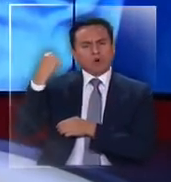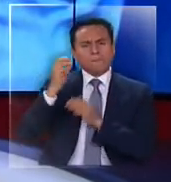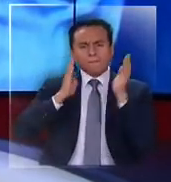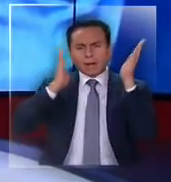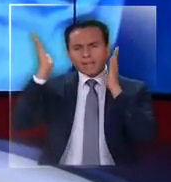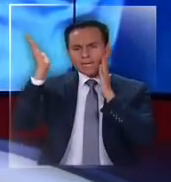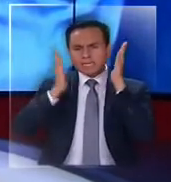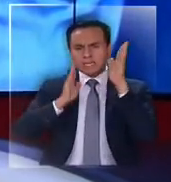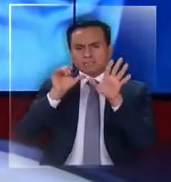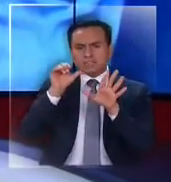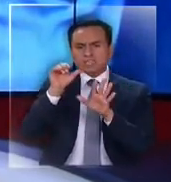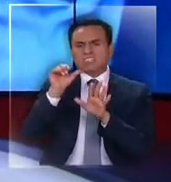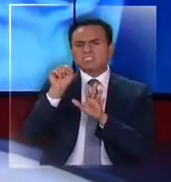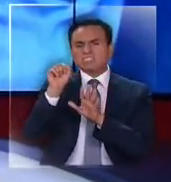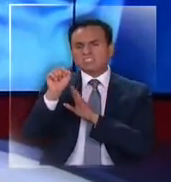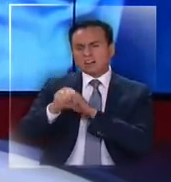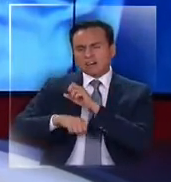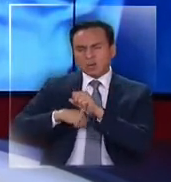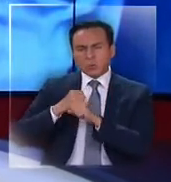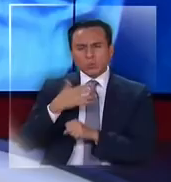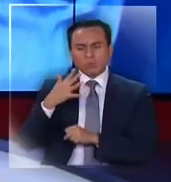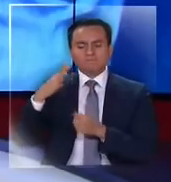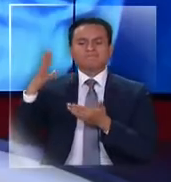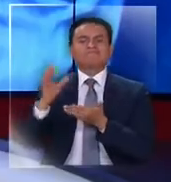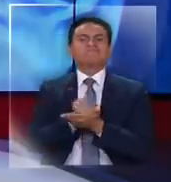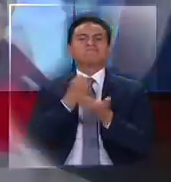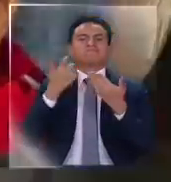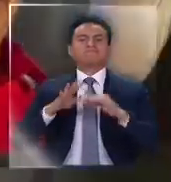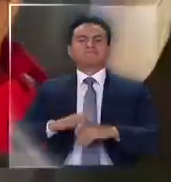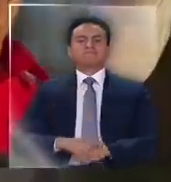Malasia por 6 décadas. Y lo logró.